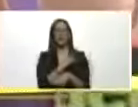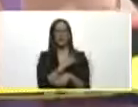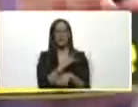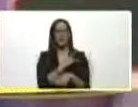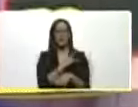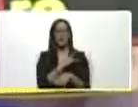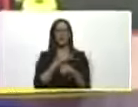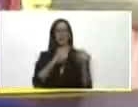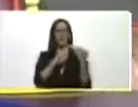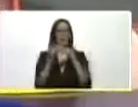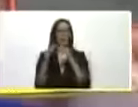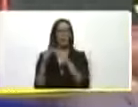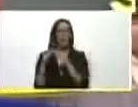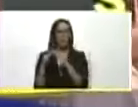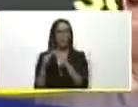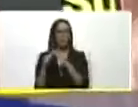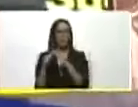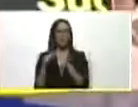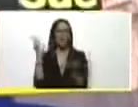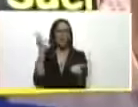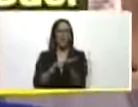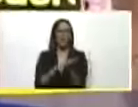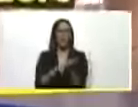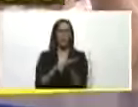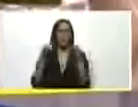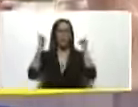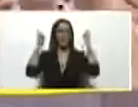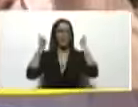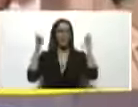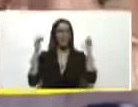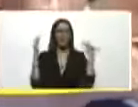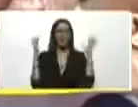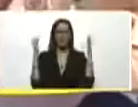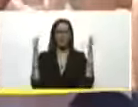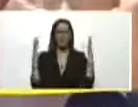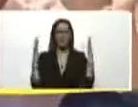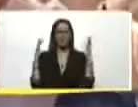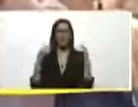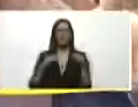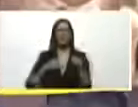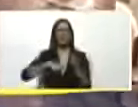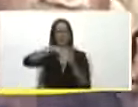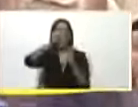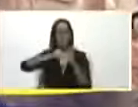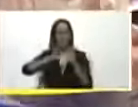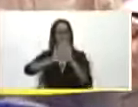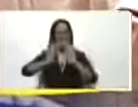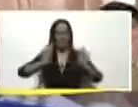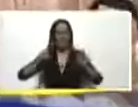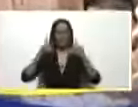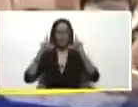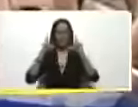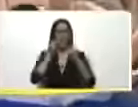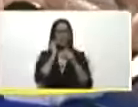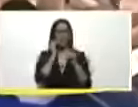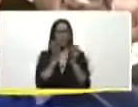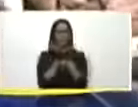y en las comunidades aprobado el festival de muralismo y de fotografía Juvenil